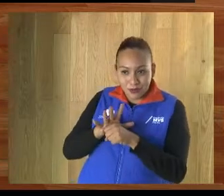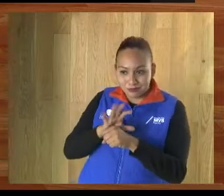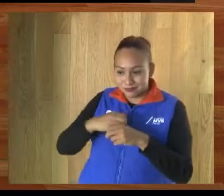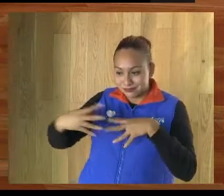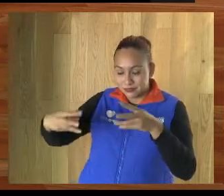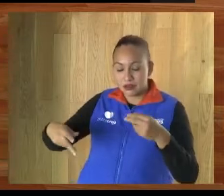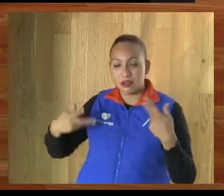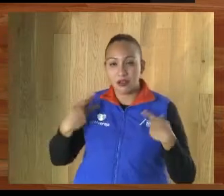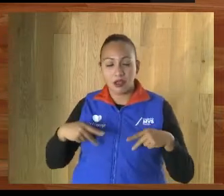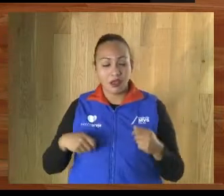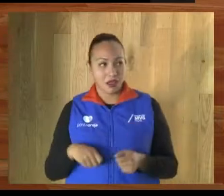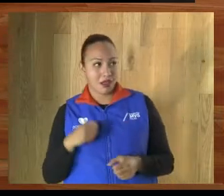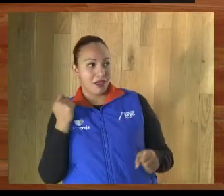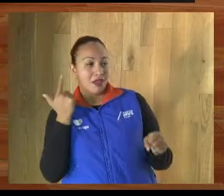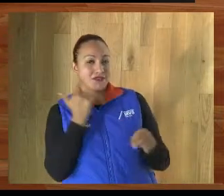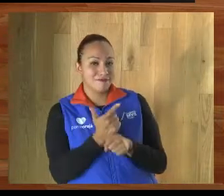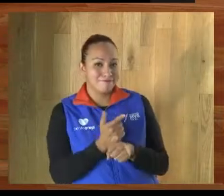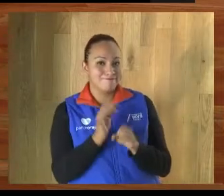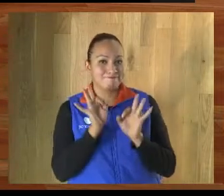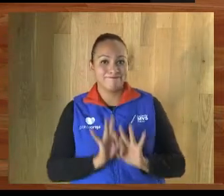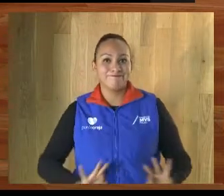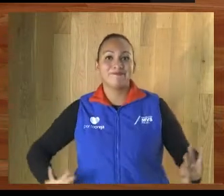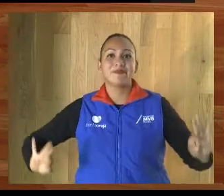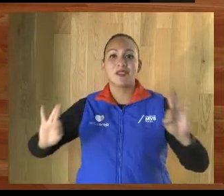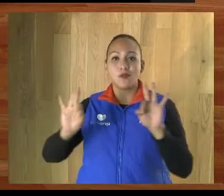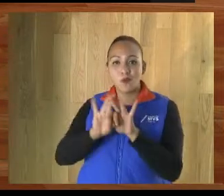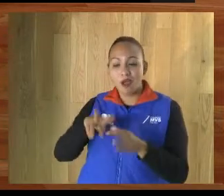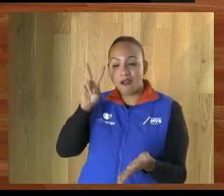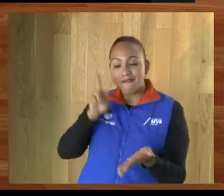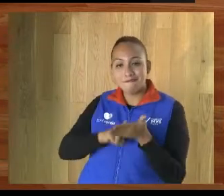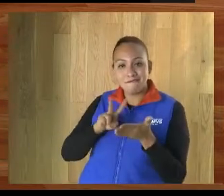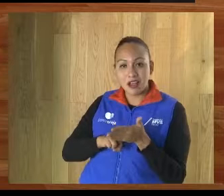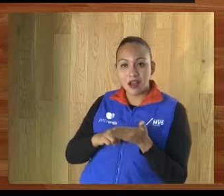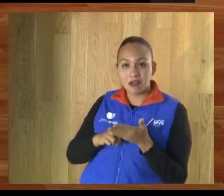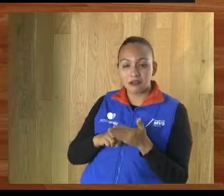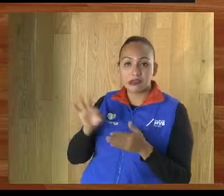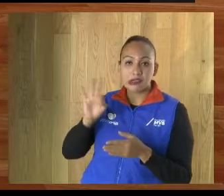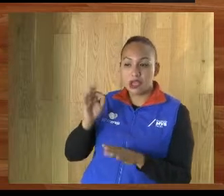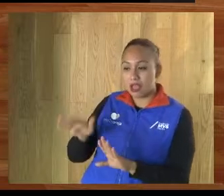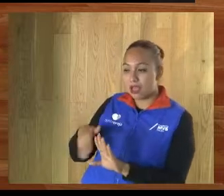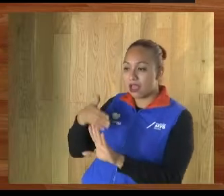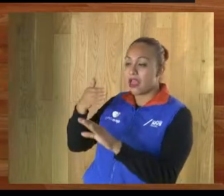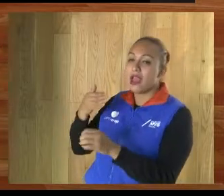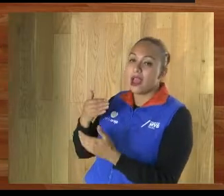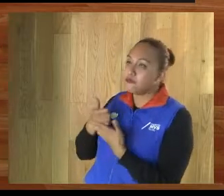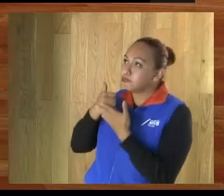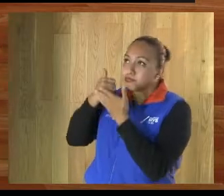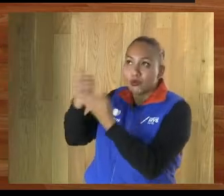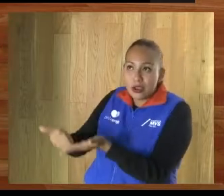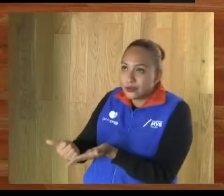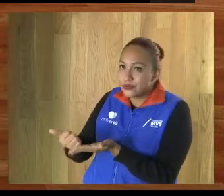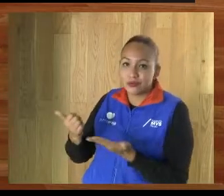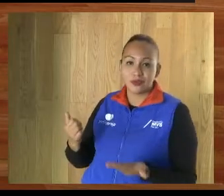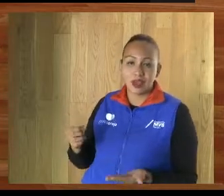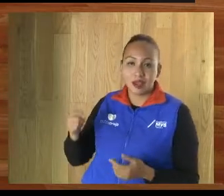las interacciones que se producen en la globalización, que generan, por ejemplo, que se haya